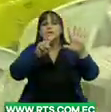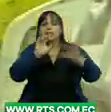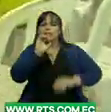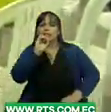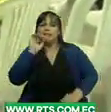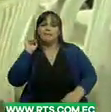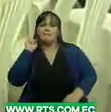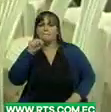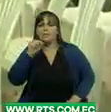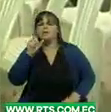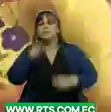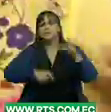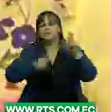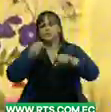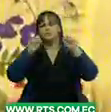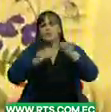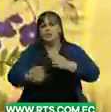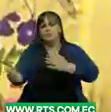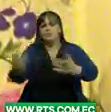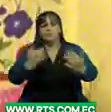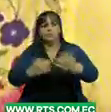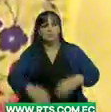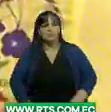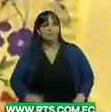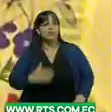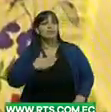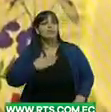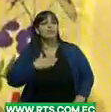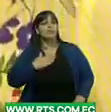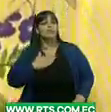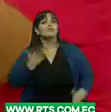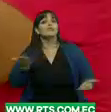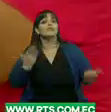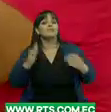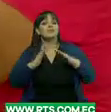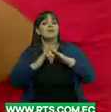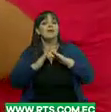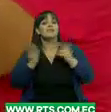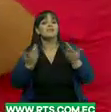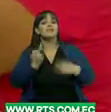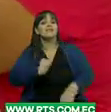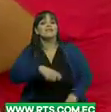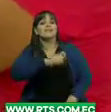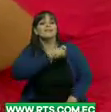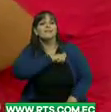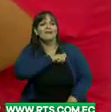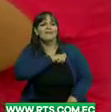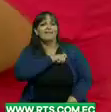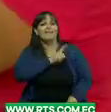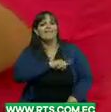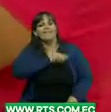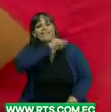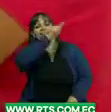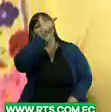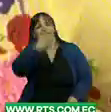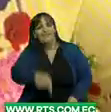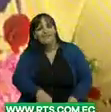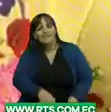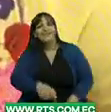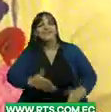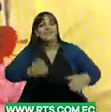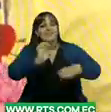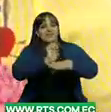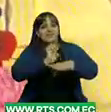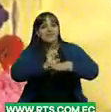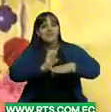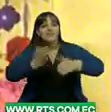comida en total. Yo vengo desde España a las raíces de Ecuador porque me han dicho que hay de todo y muy rico. Ahora mismo